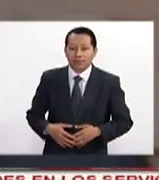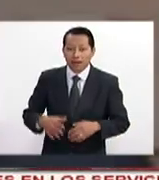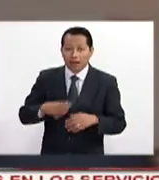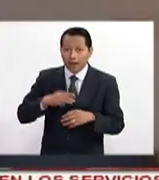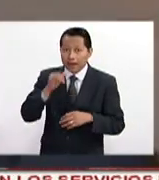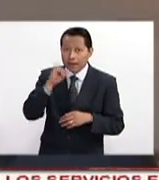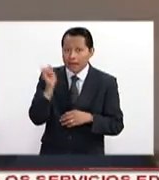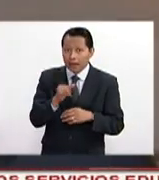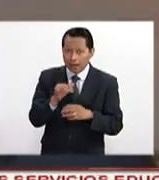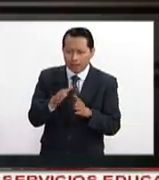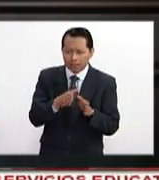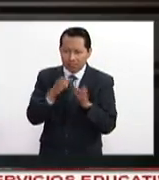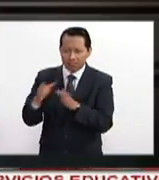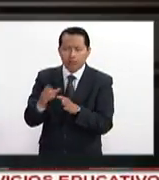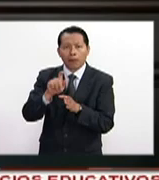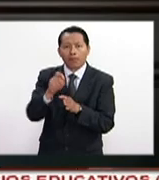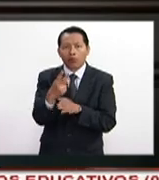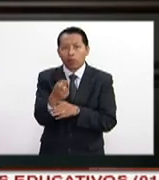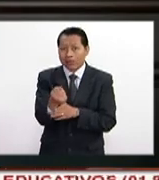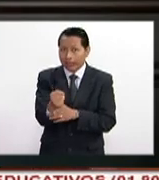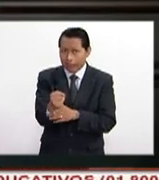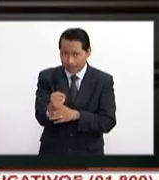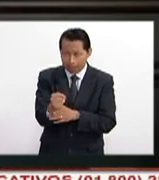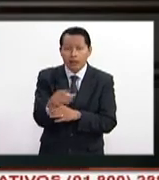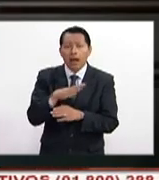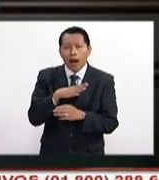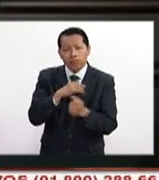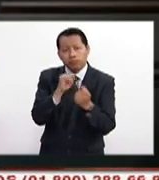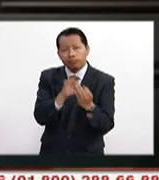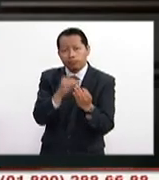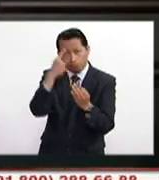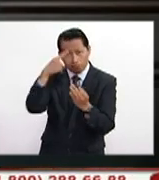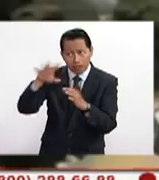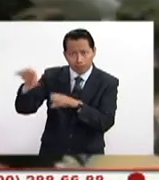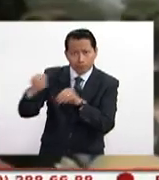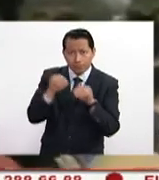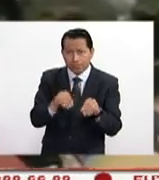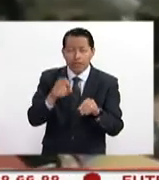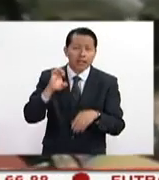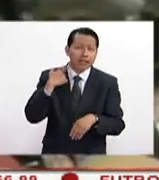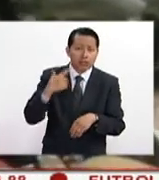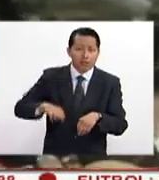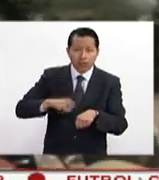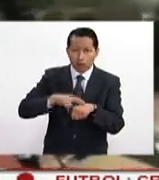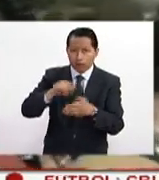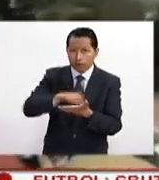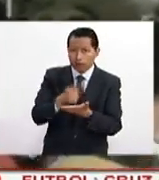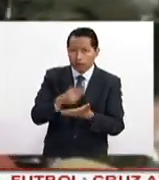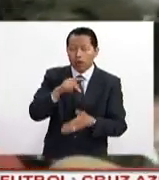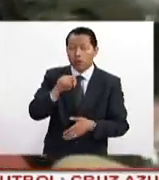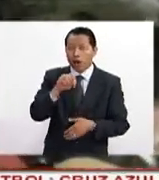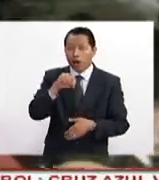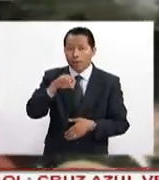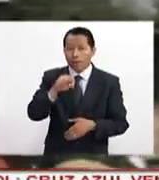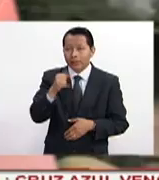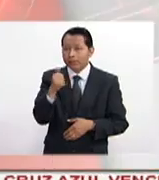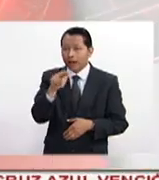Autoridades italianas aplazan hasta el 21 de septiembre la audiencia de extradición del exgobernador de Tamaulipas, Thomas